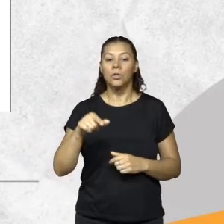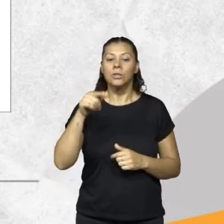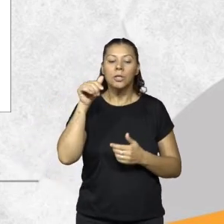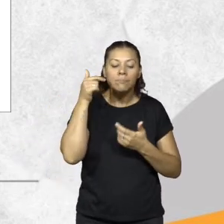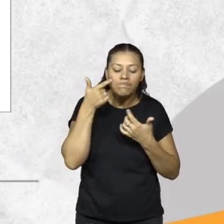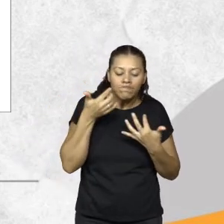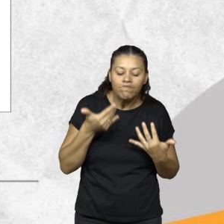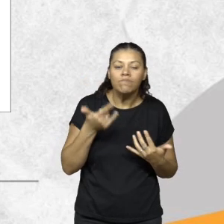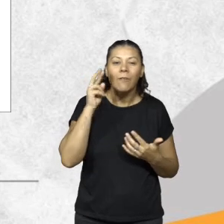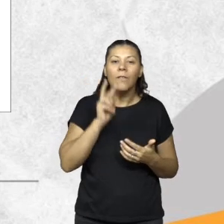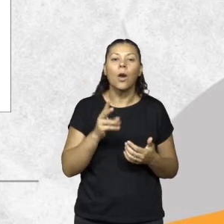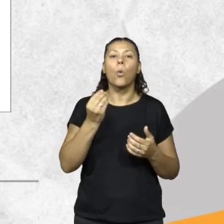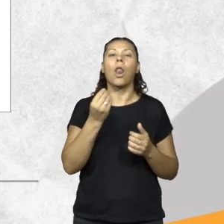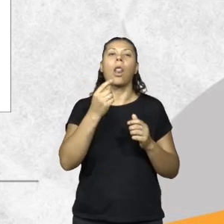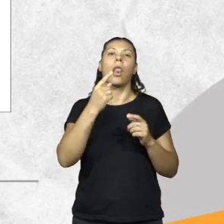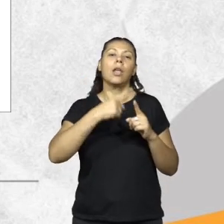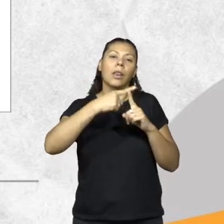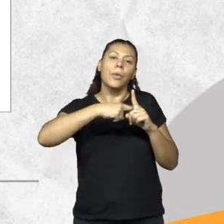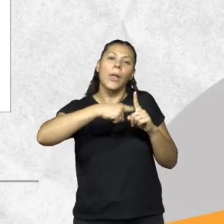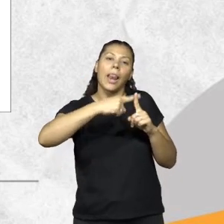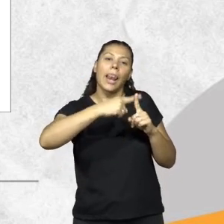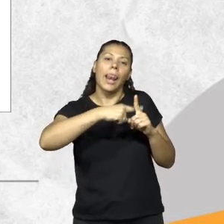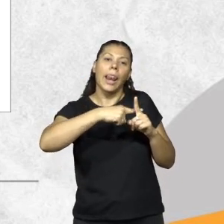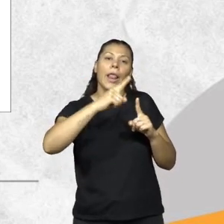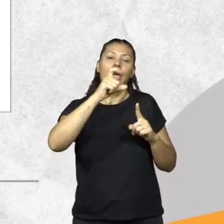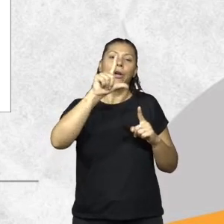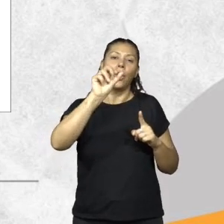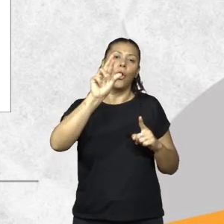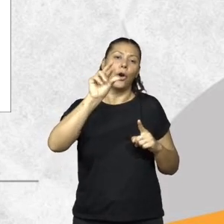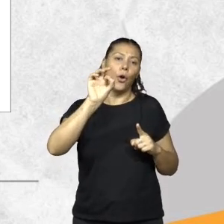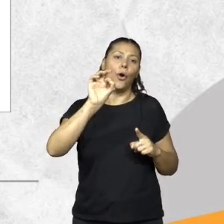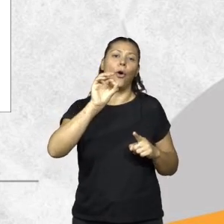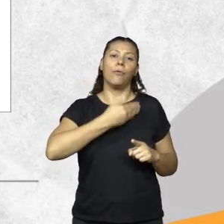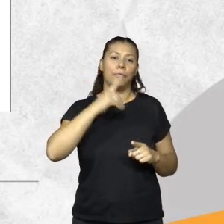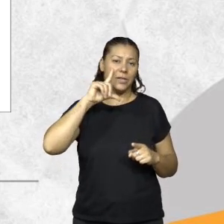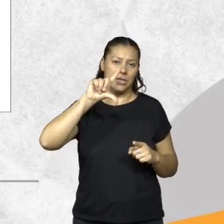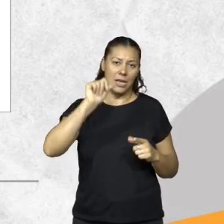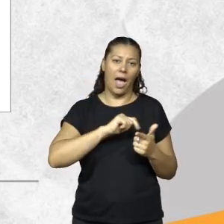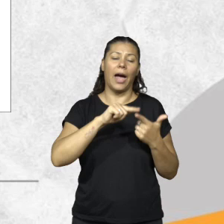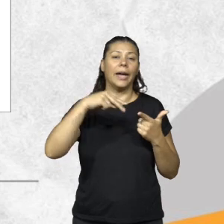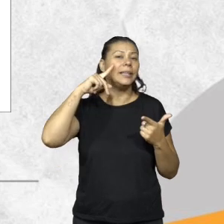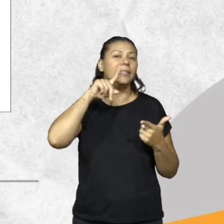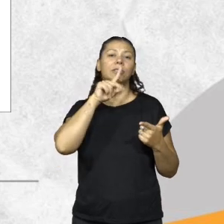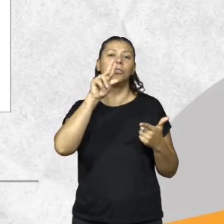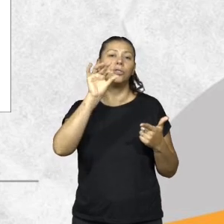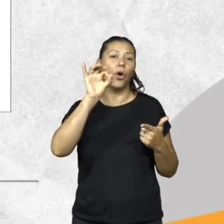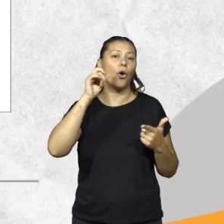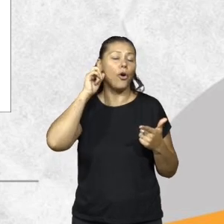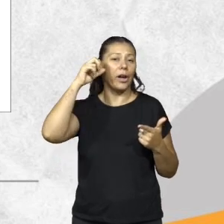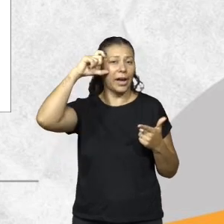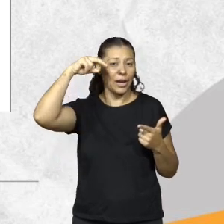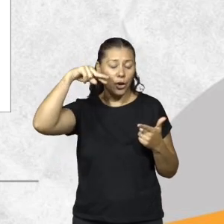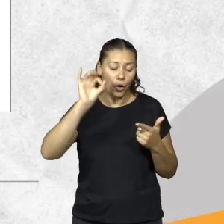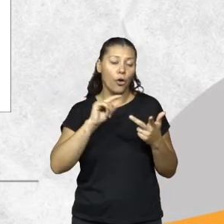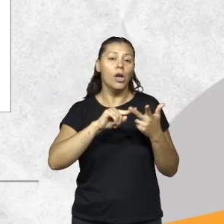concentraciones de clorofila, nitrógeno, fósforo, pero también se hace un conteo de